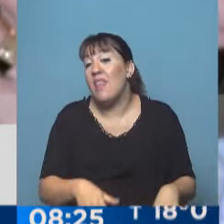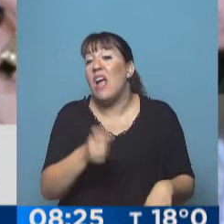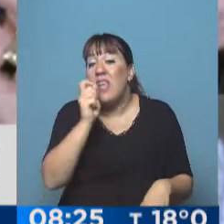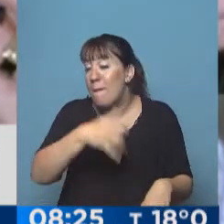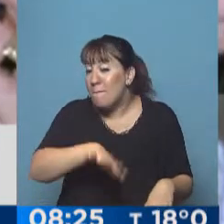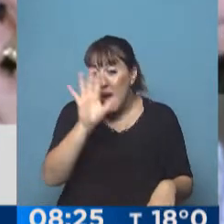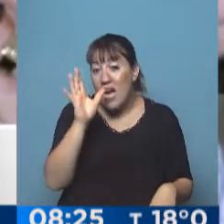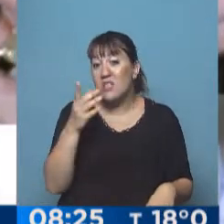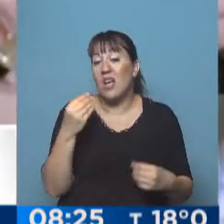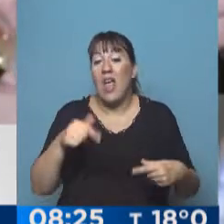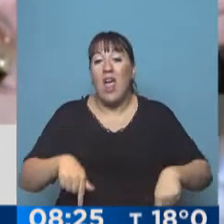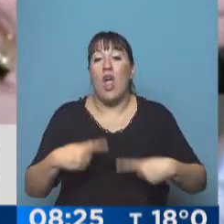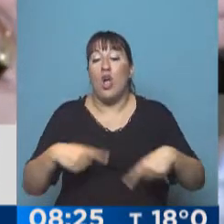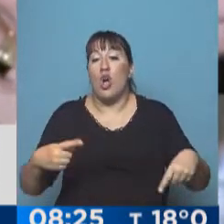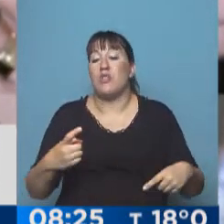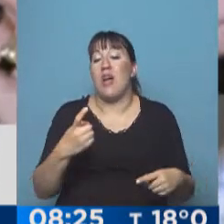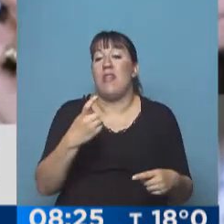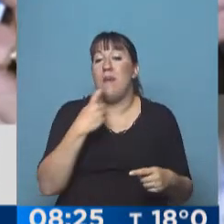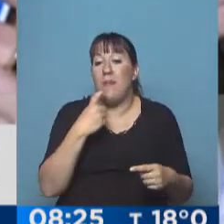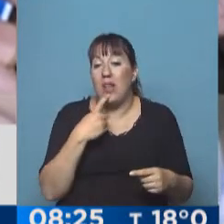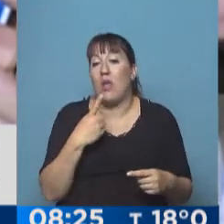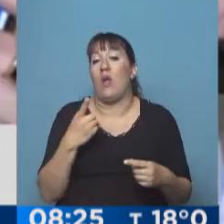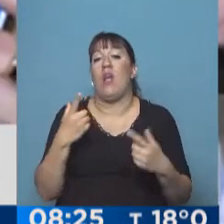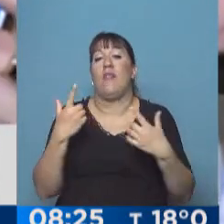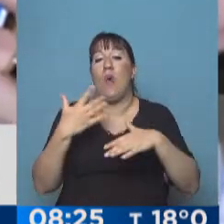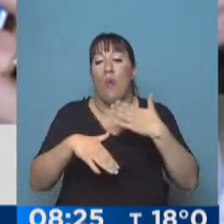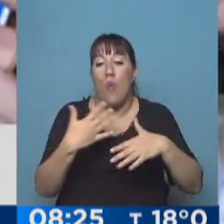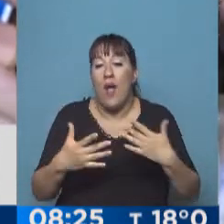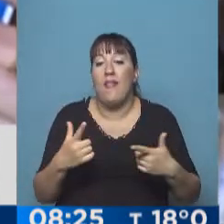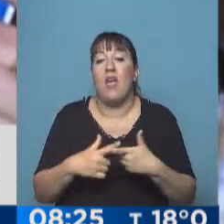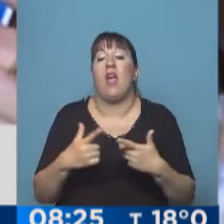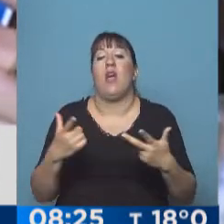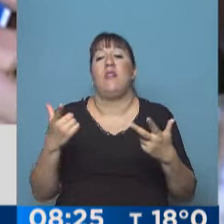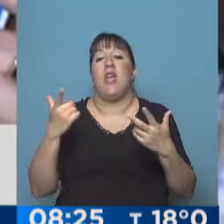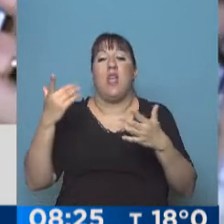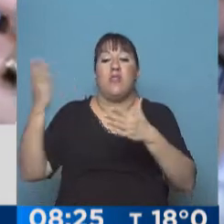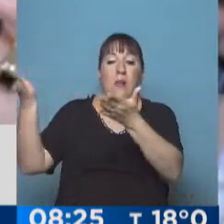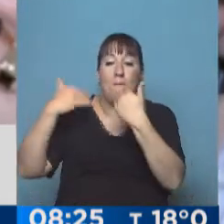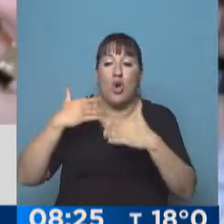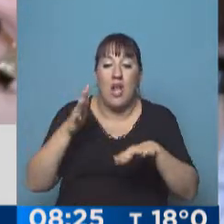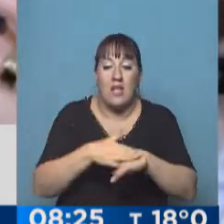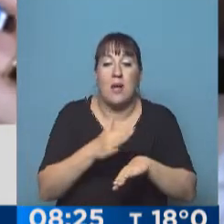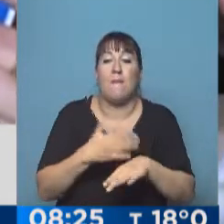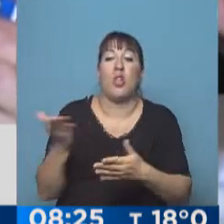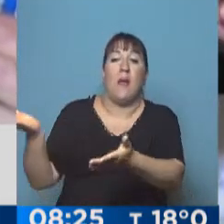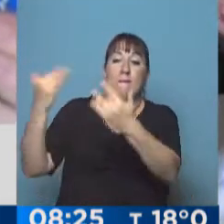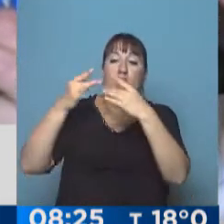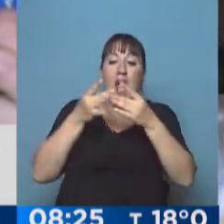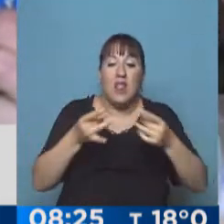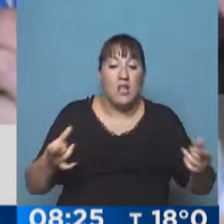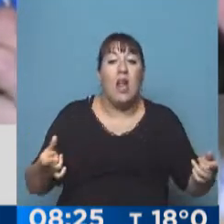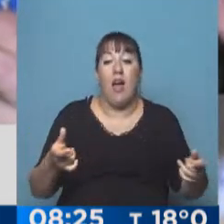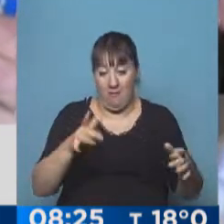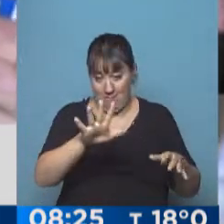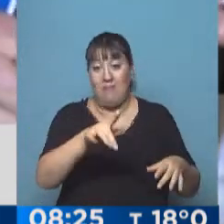de las importaciones este metalúrgica las importaciones de juguete las importaciones de zapatos las importaciones de textiles pues no va a ver cómo